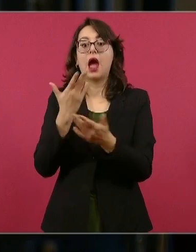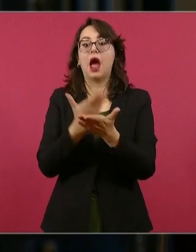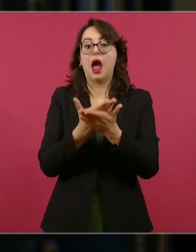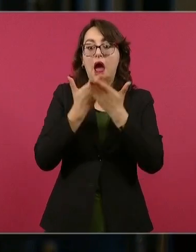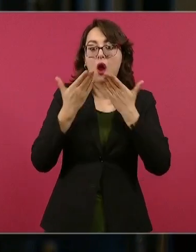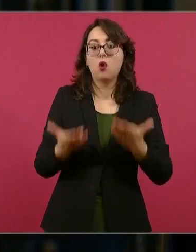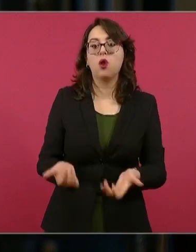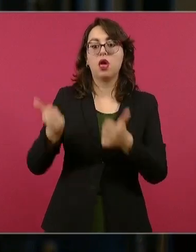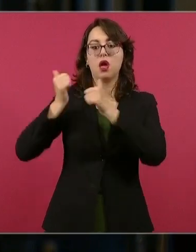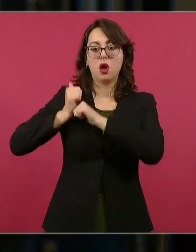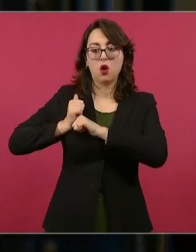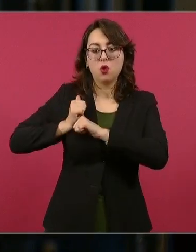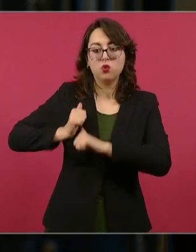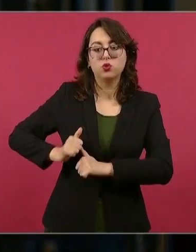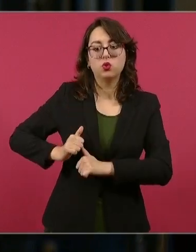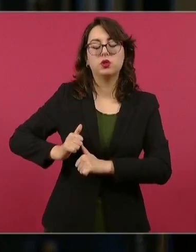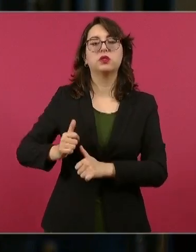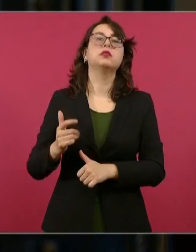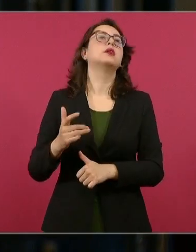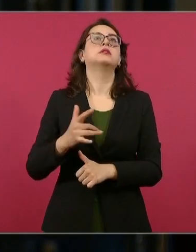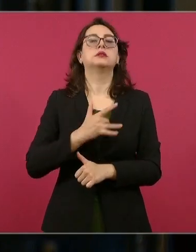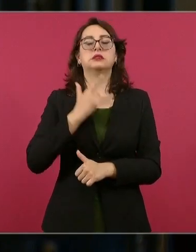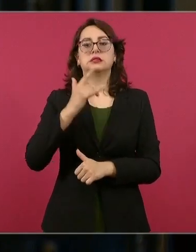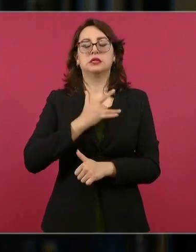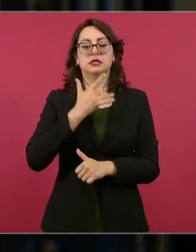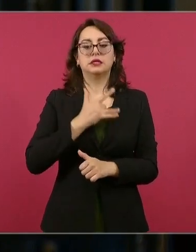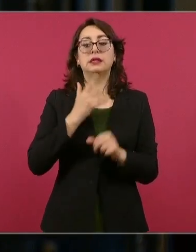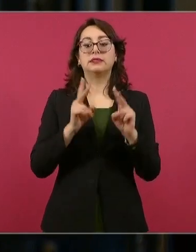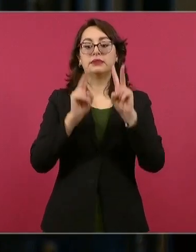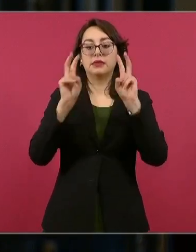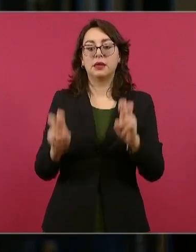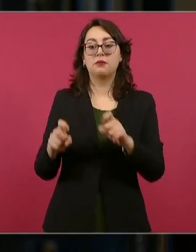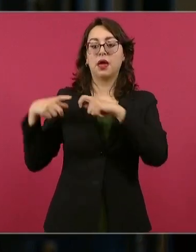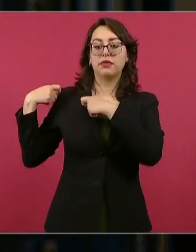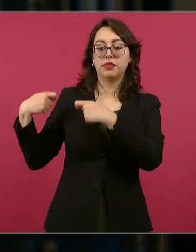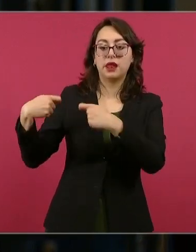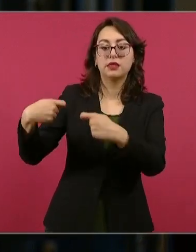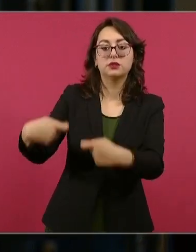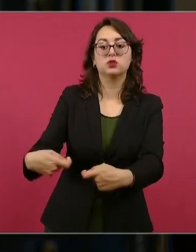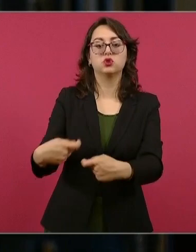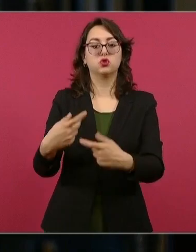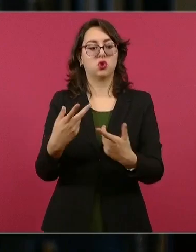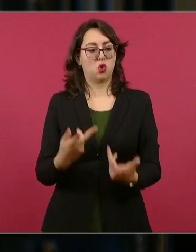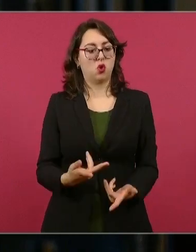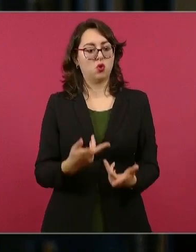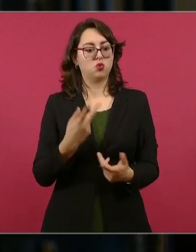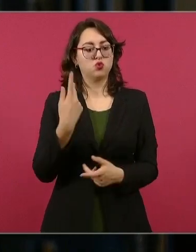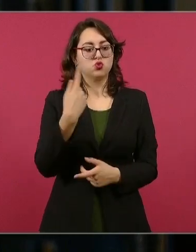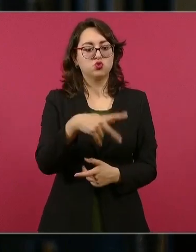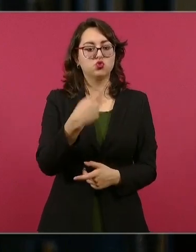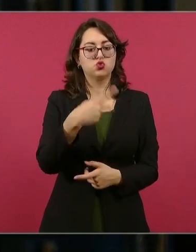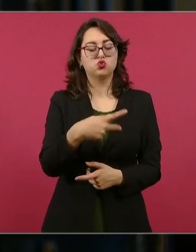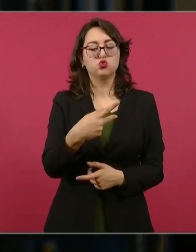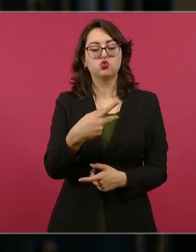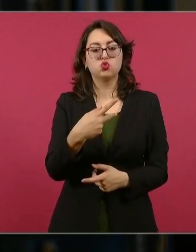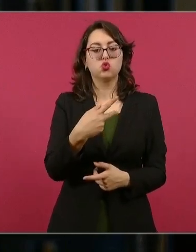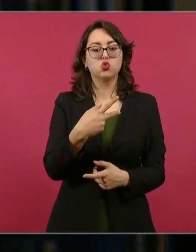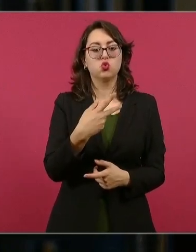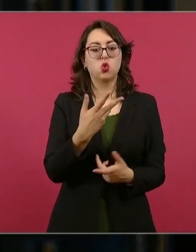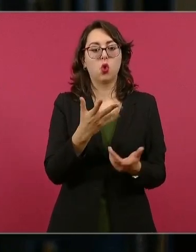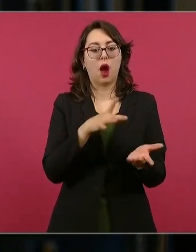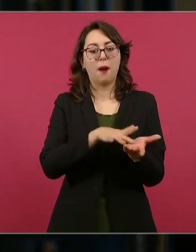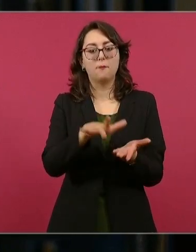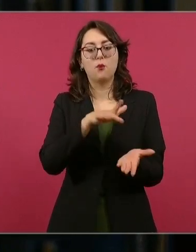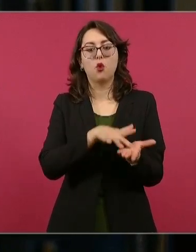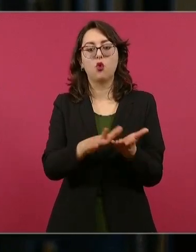a dejar de despenalizar el desempeño de los médicos tradicionales y solicita el apoyo de su gobierno, señor